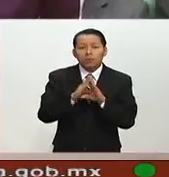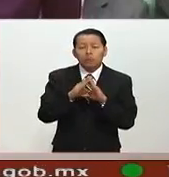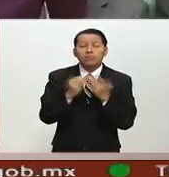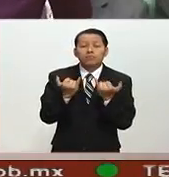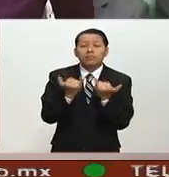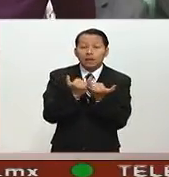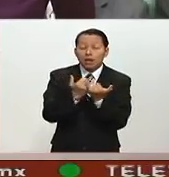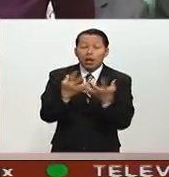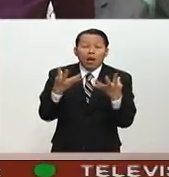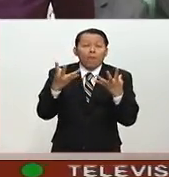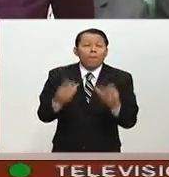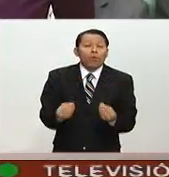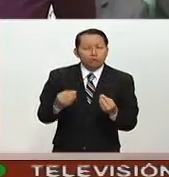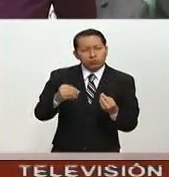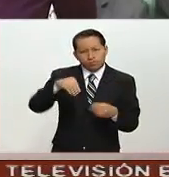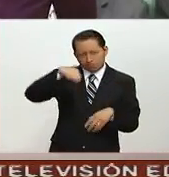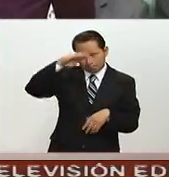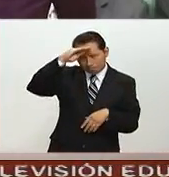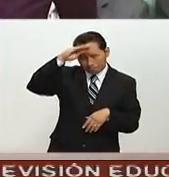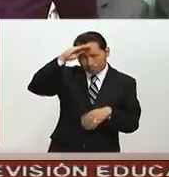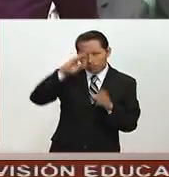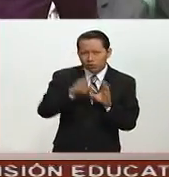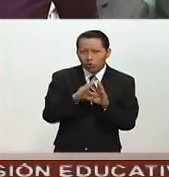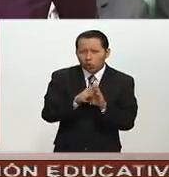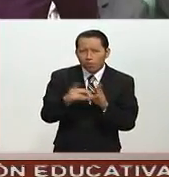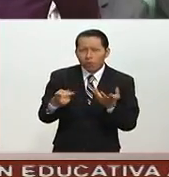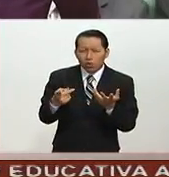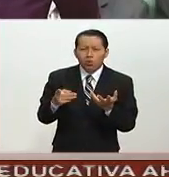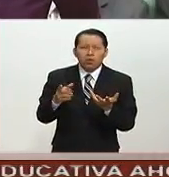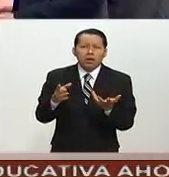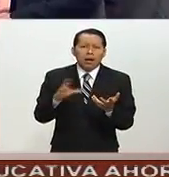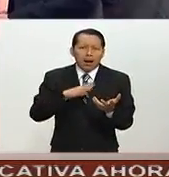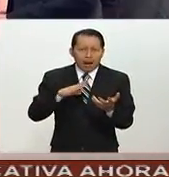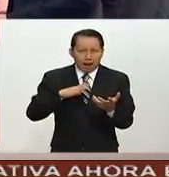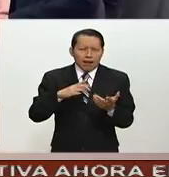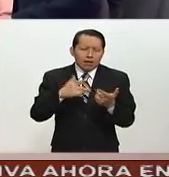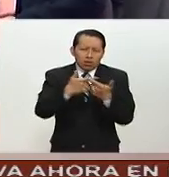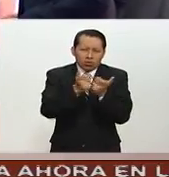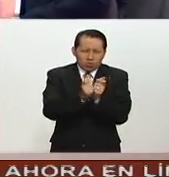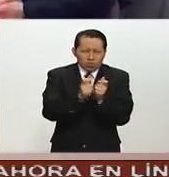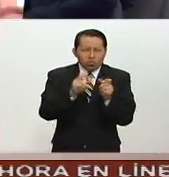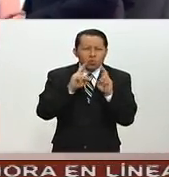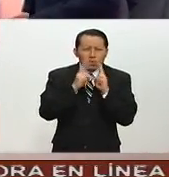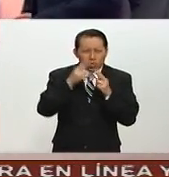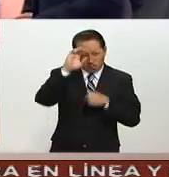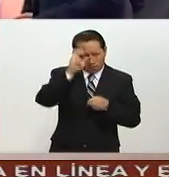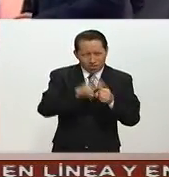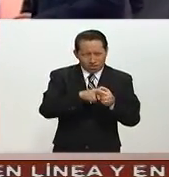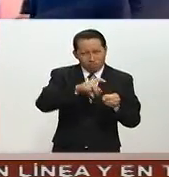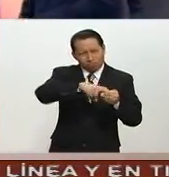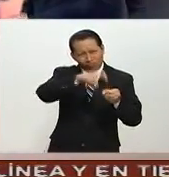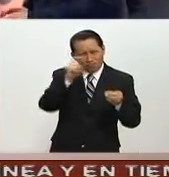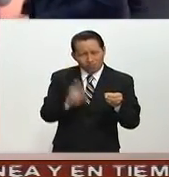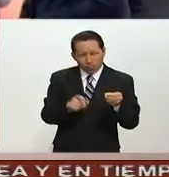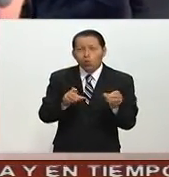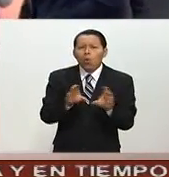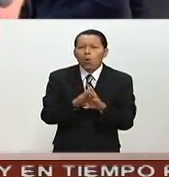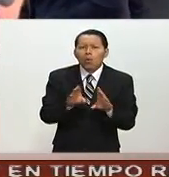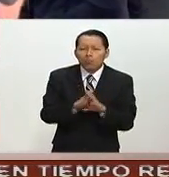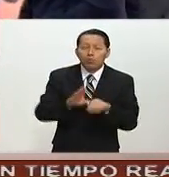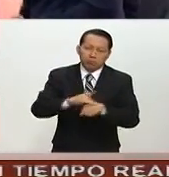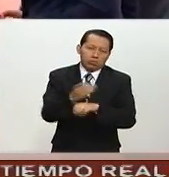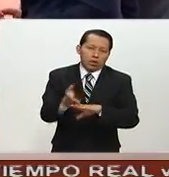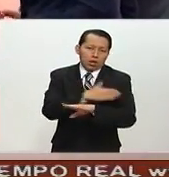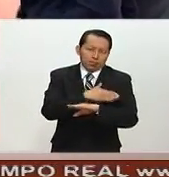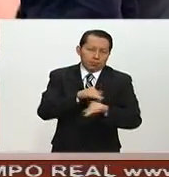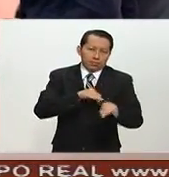que muchos se preguntan es cómo va a gestionar la salida del Reino Unido, no obstante que ella actuó de manera moderada, como